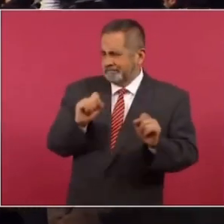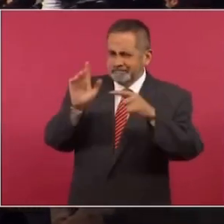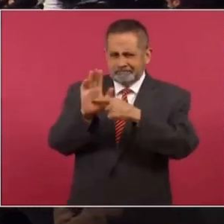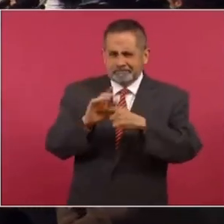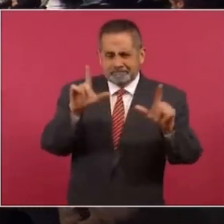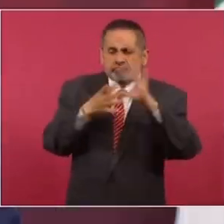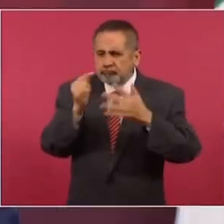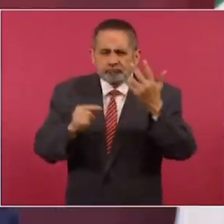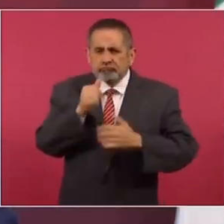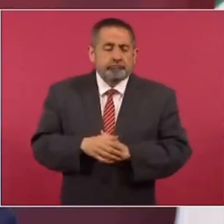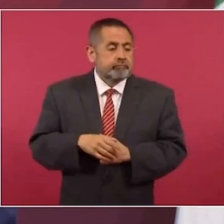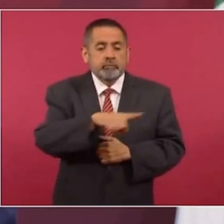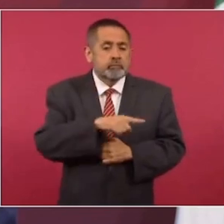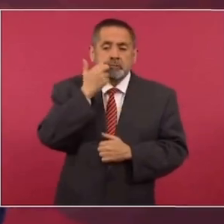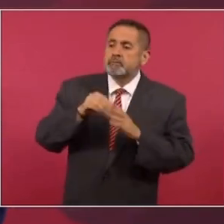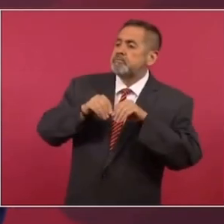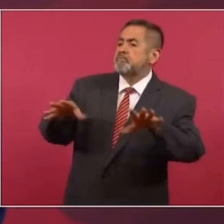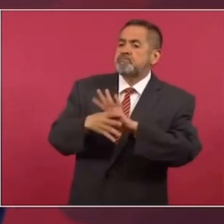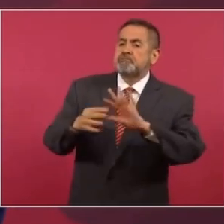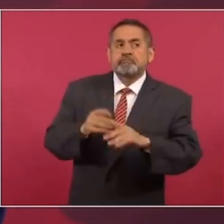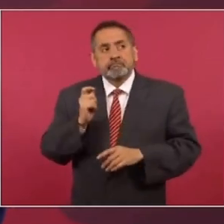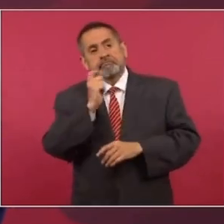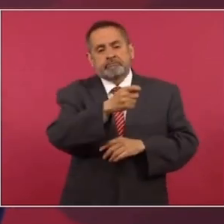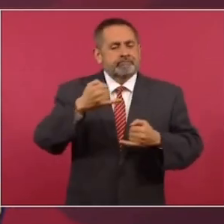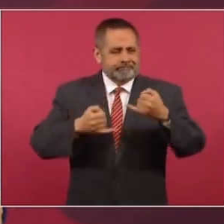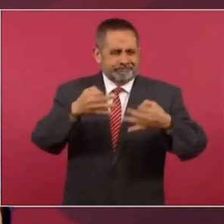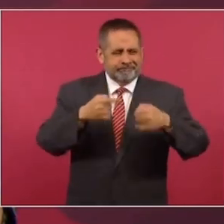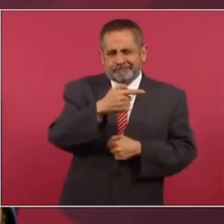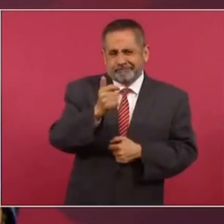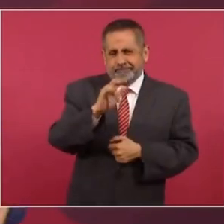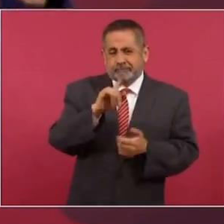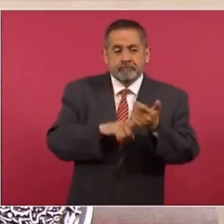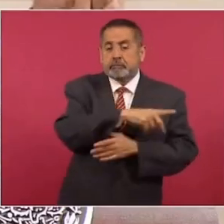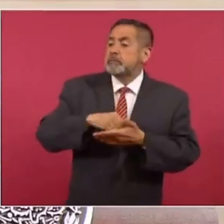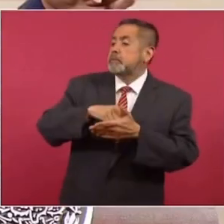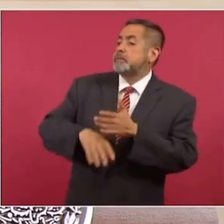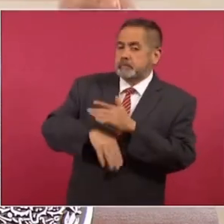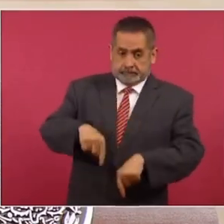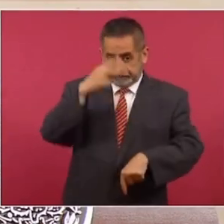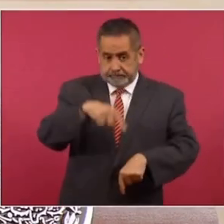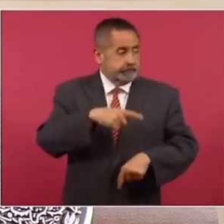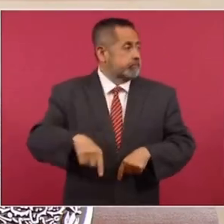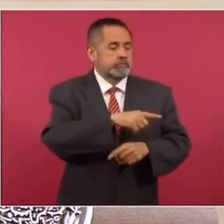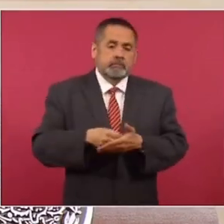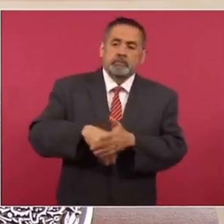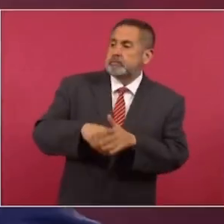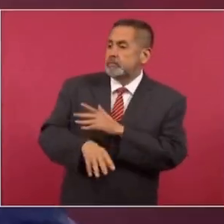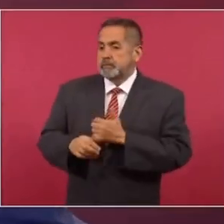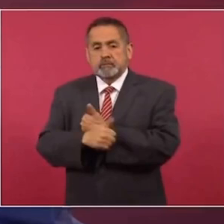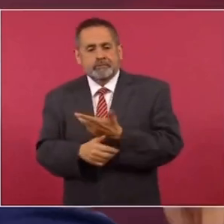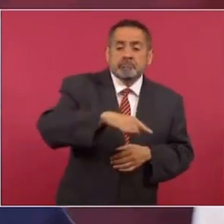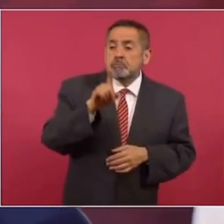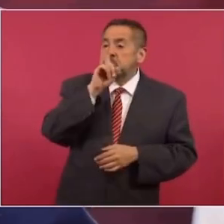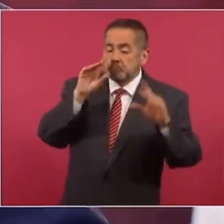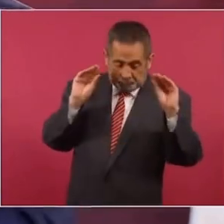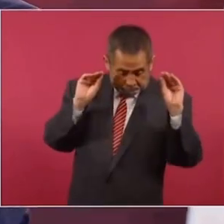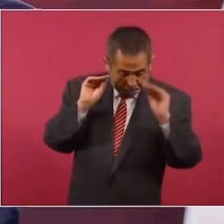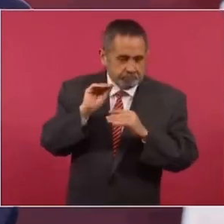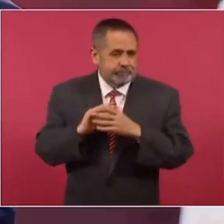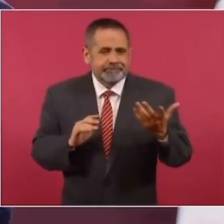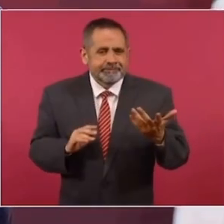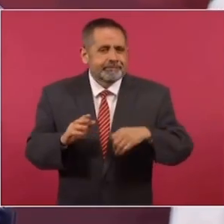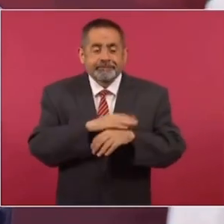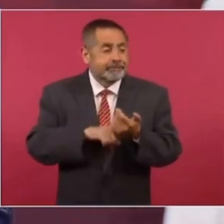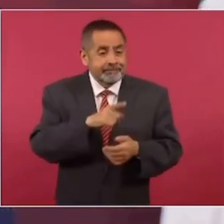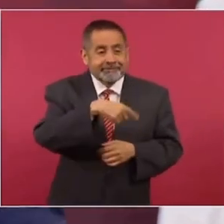reportaje. ¡Producción! No quieren tratar el tema en México, los medios convencionales, porque